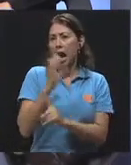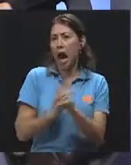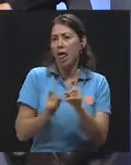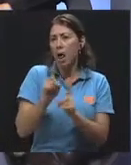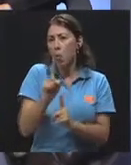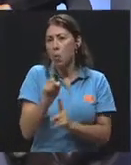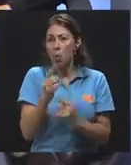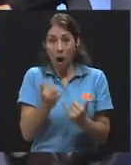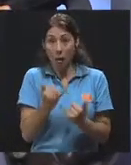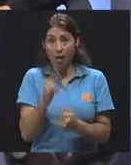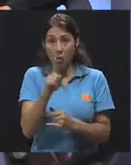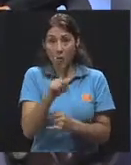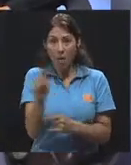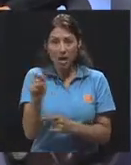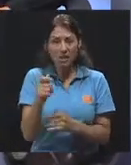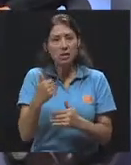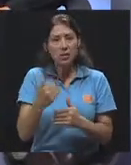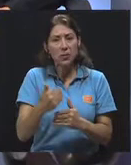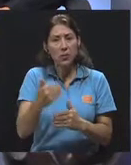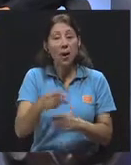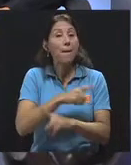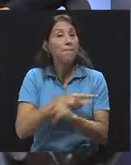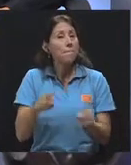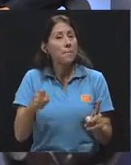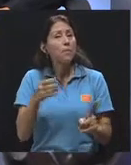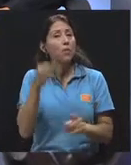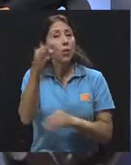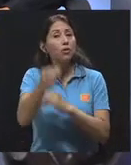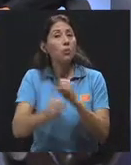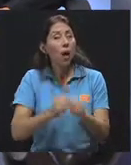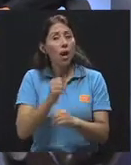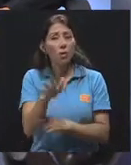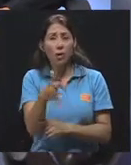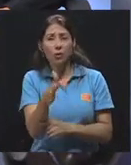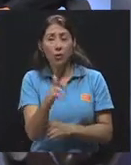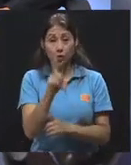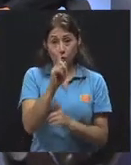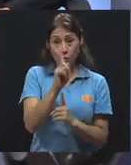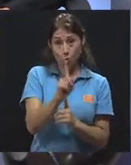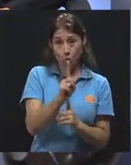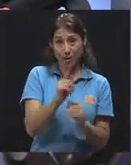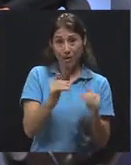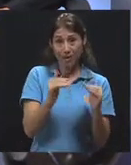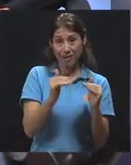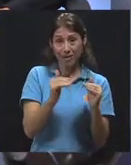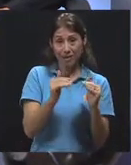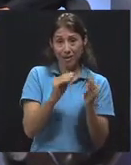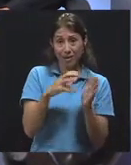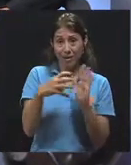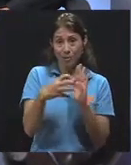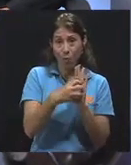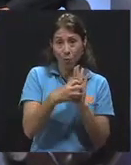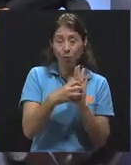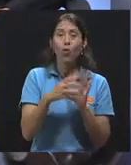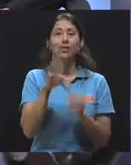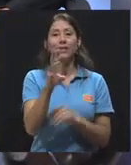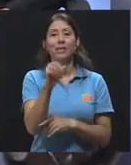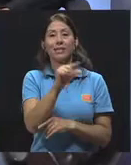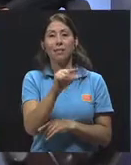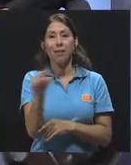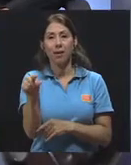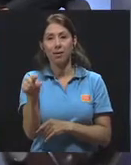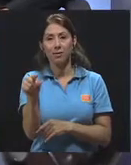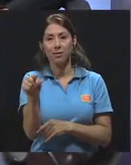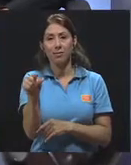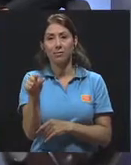ahorita dura un mes, pero probablemente para el siguiente año van a ser de alrededor de 6 semanas. Y entonces, usualmente la